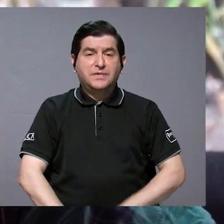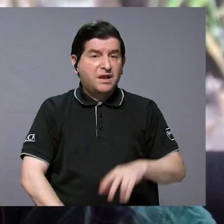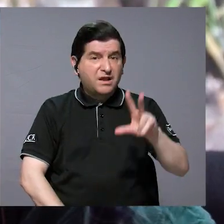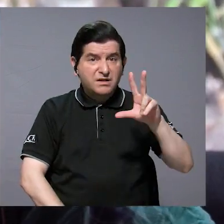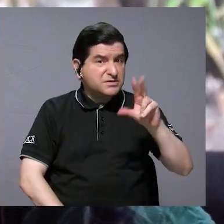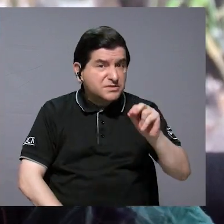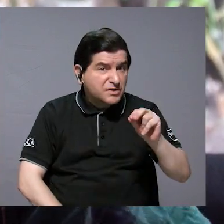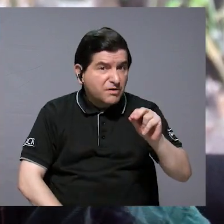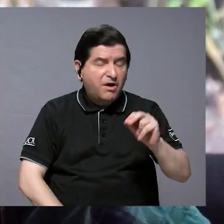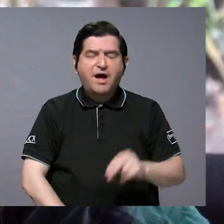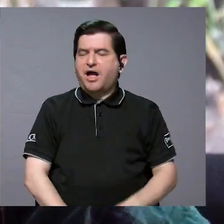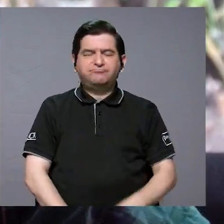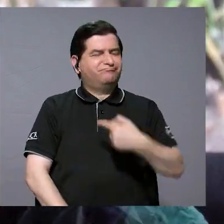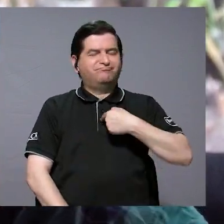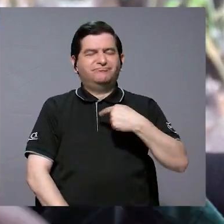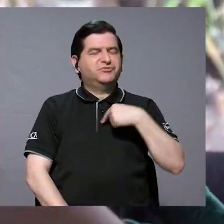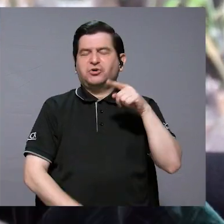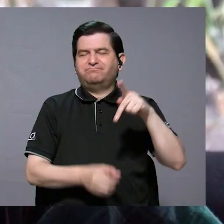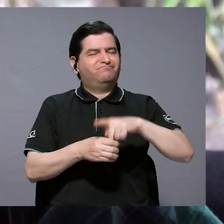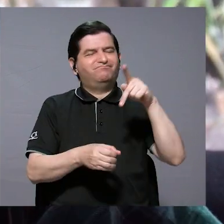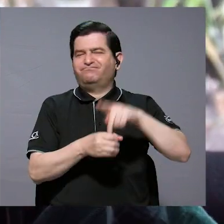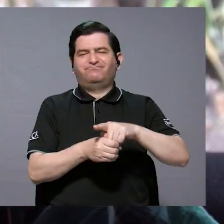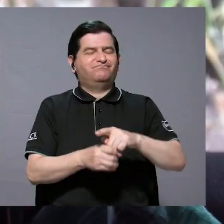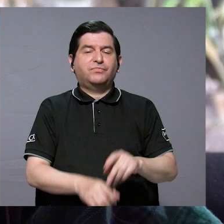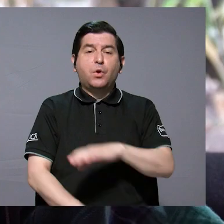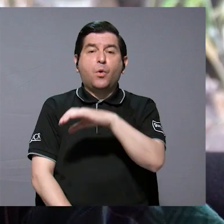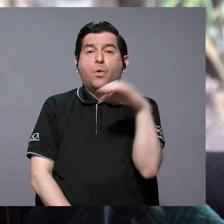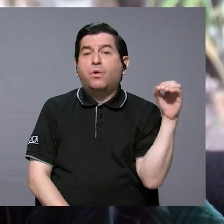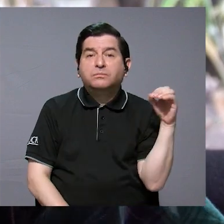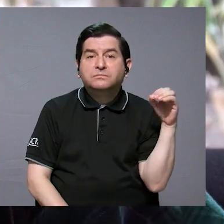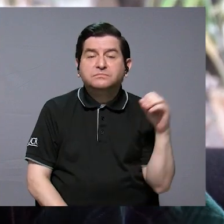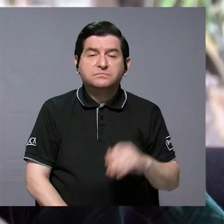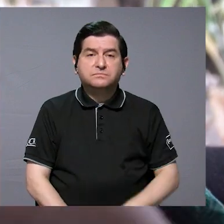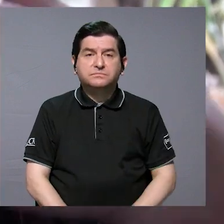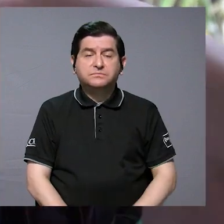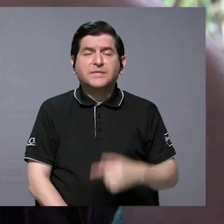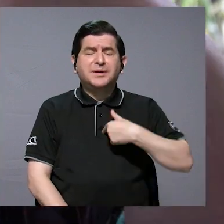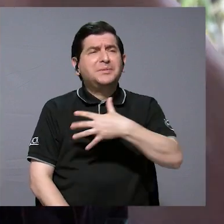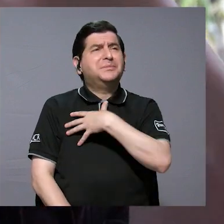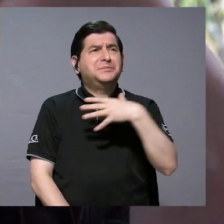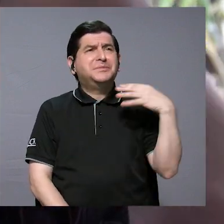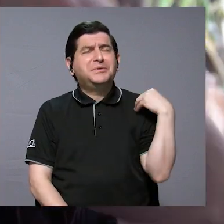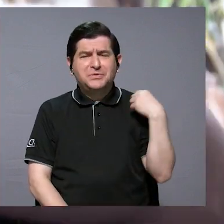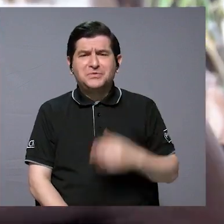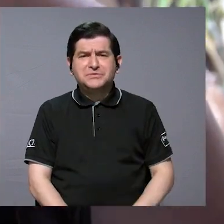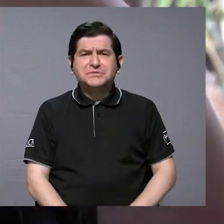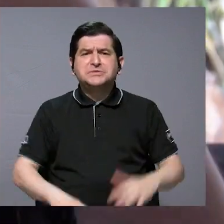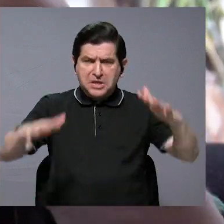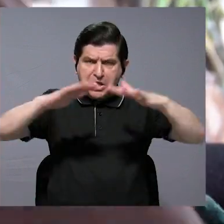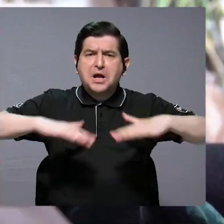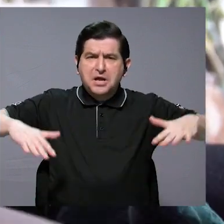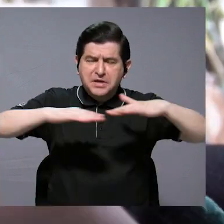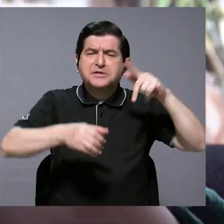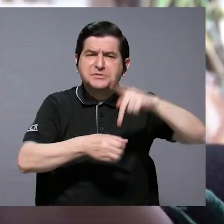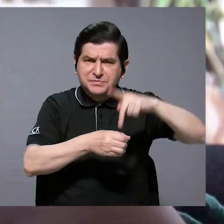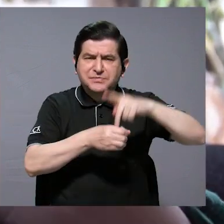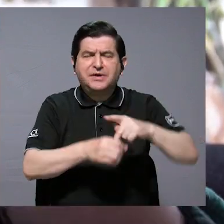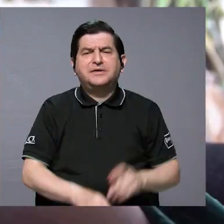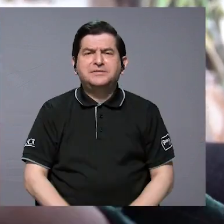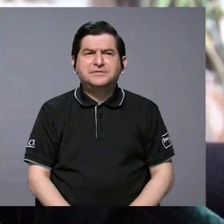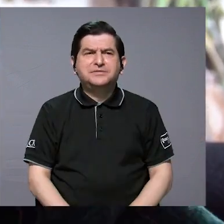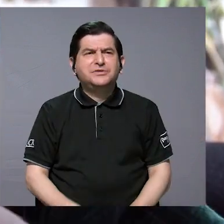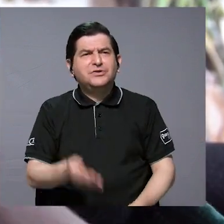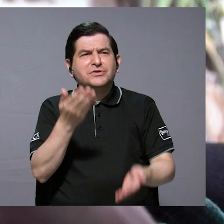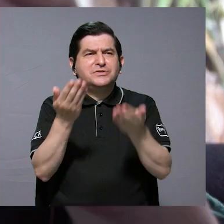Y si no, suelo no tocar. O si me gusta también meterme en espacios